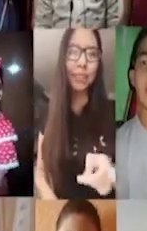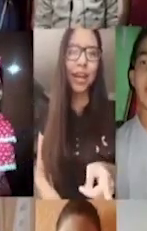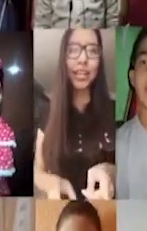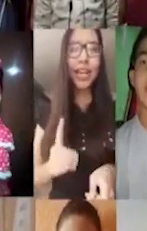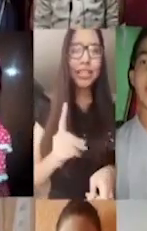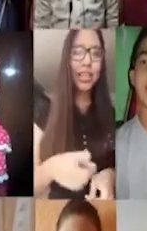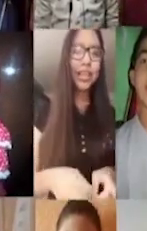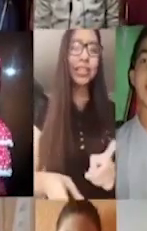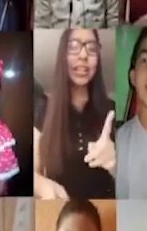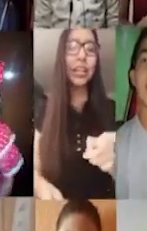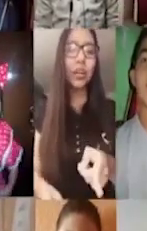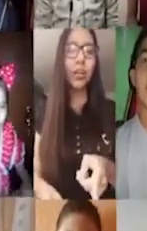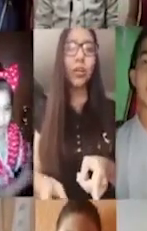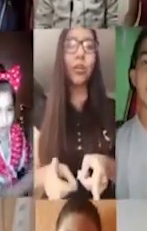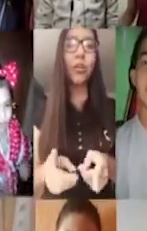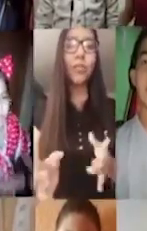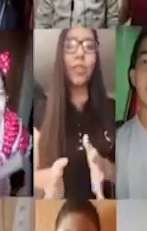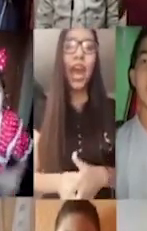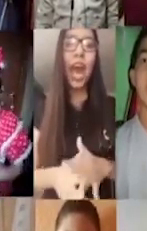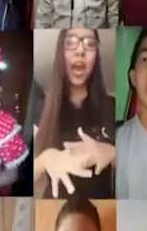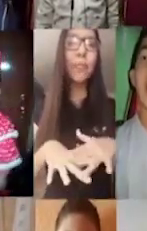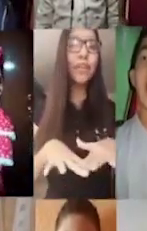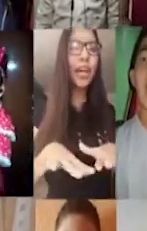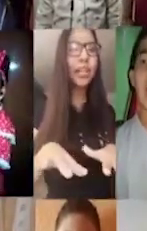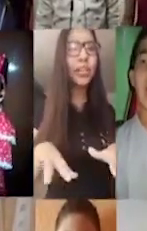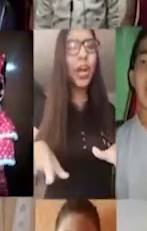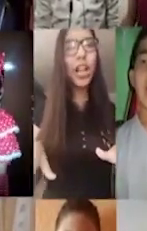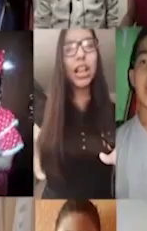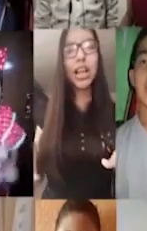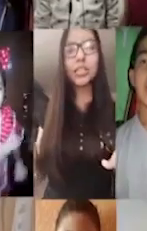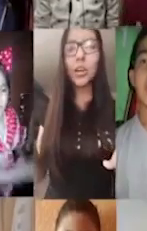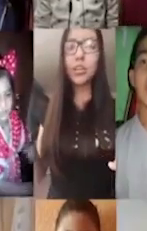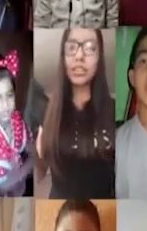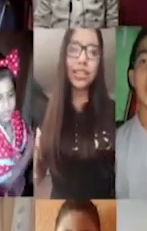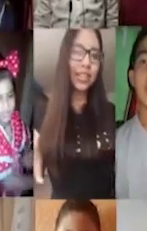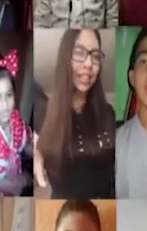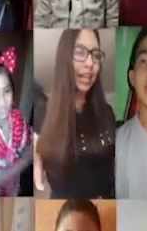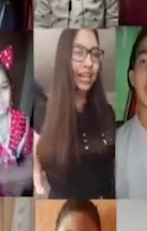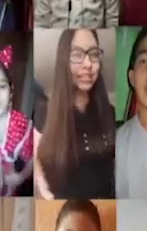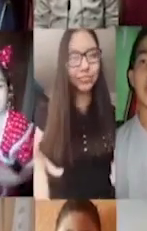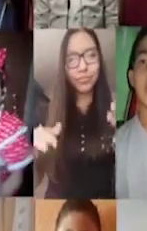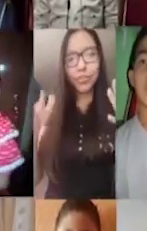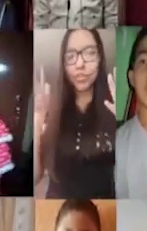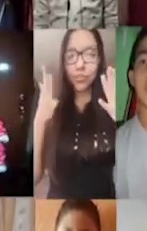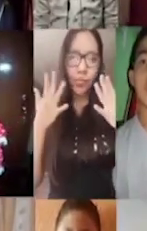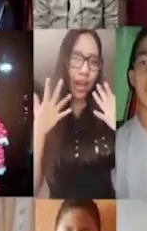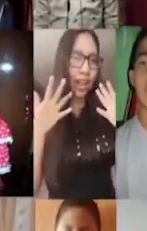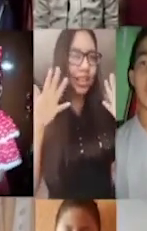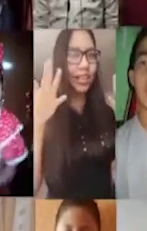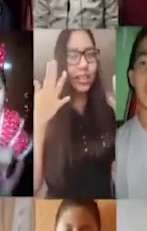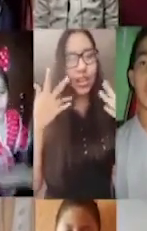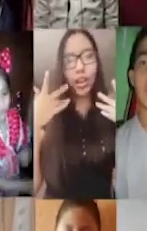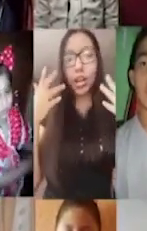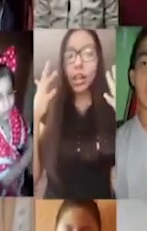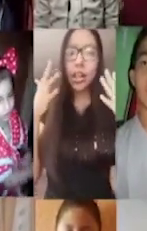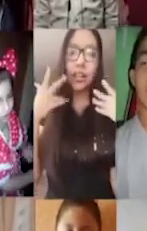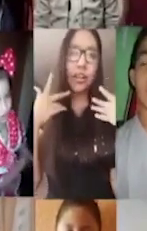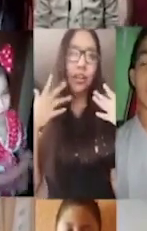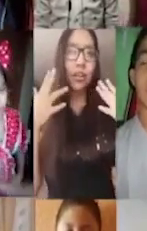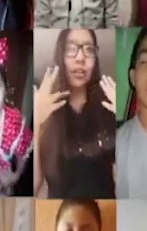la playa se acercó y envidiando a las conchitas por su